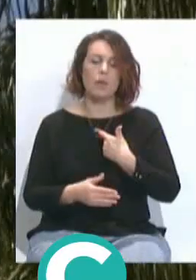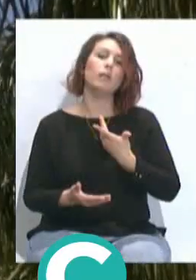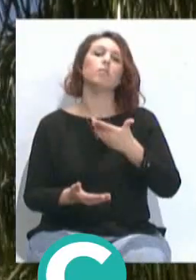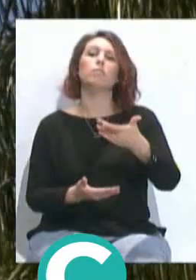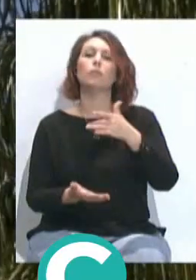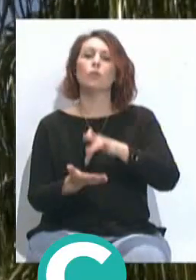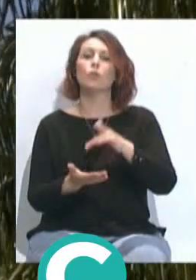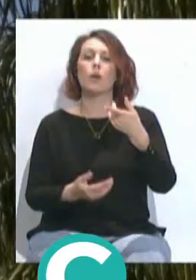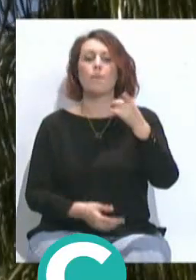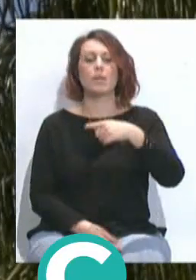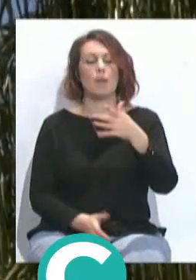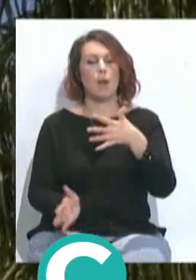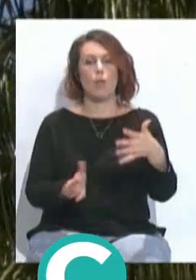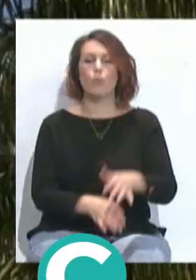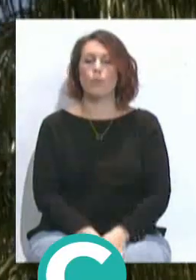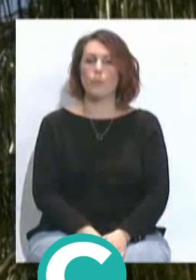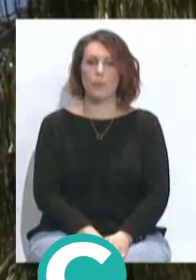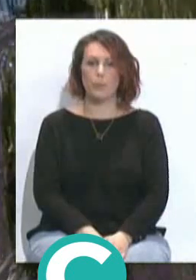lugar durante todo el mes de marzo.